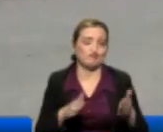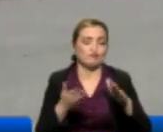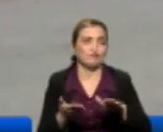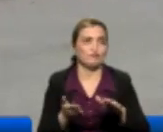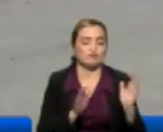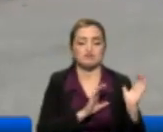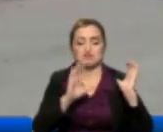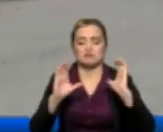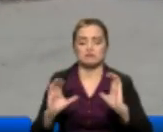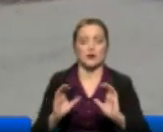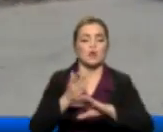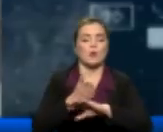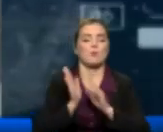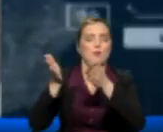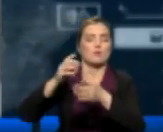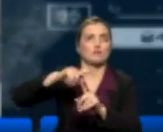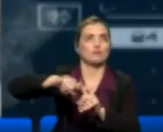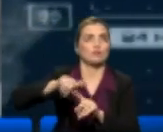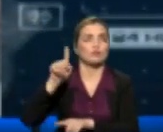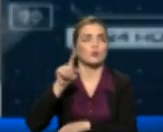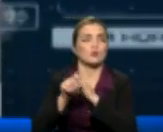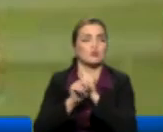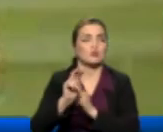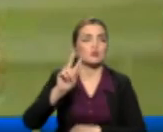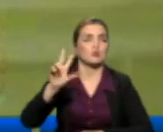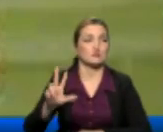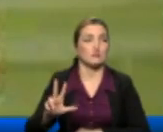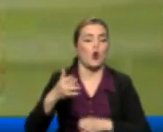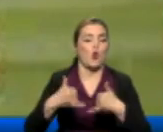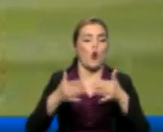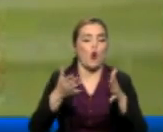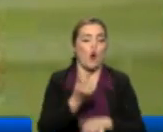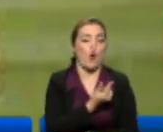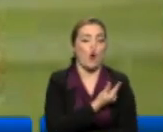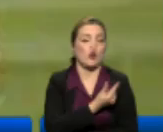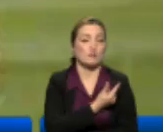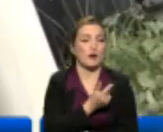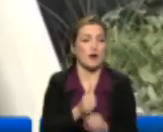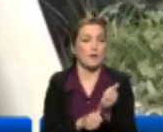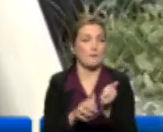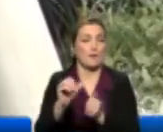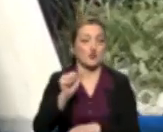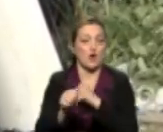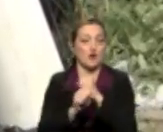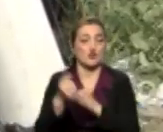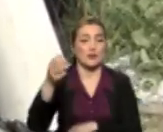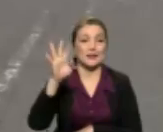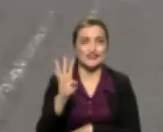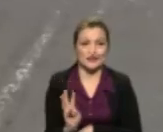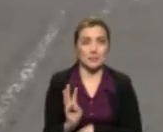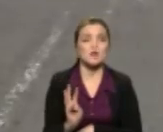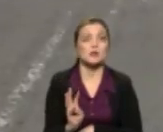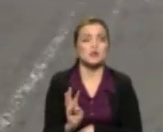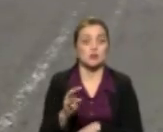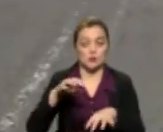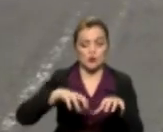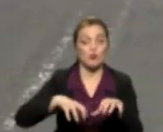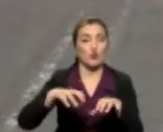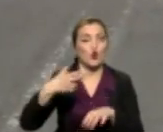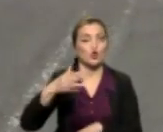posterior sepelio de Edison Gabriel Realpe, de 23 años, jugador de Liga de Quito, y su hermano de 16, se realizará en la parroquia